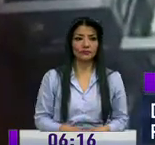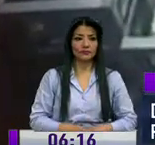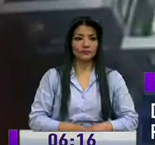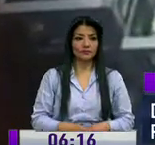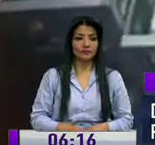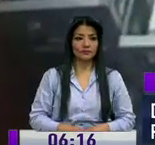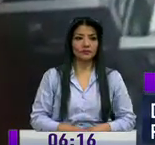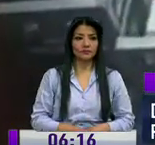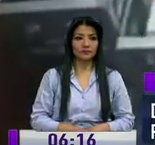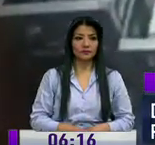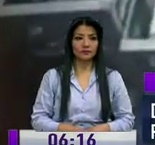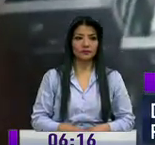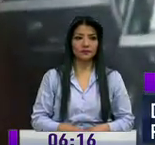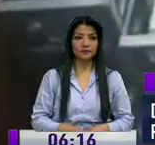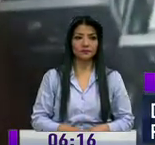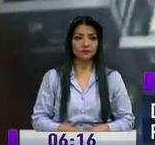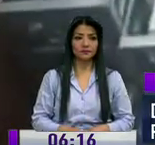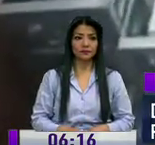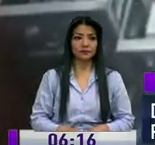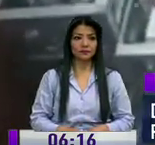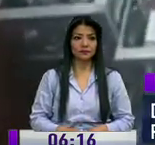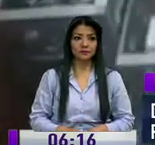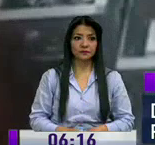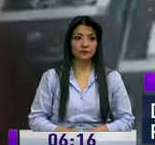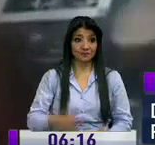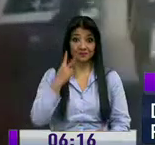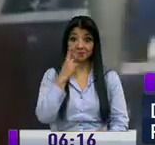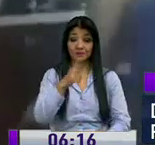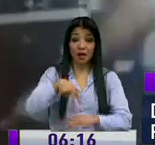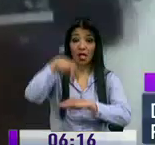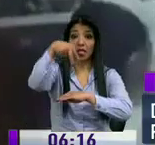Como observan, uno de ellos se trepó hasta la vitrina